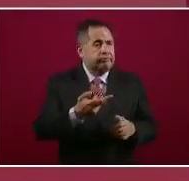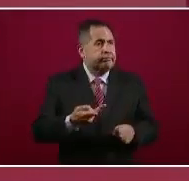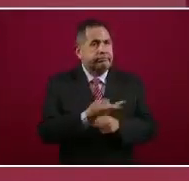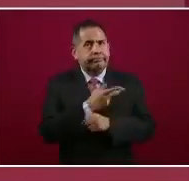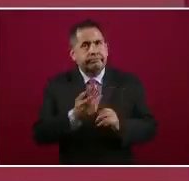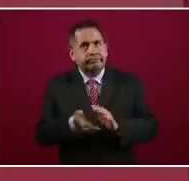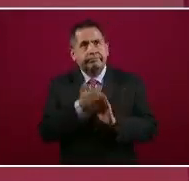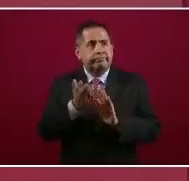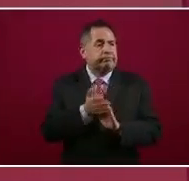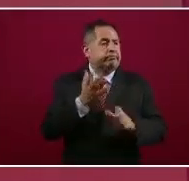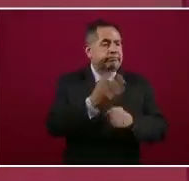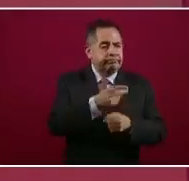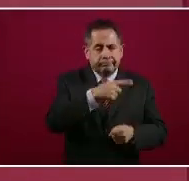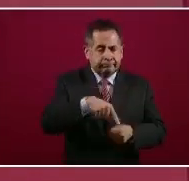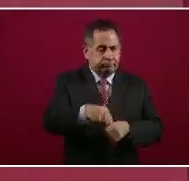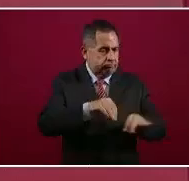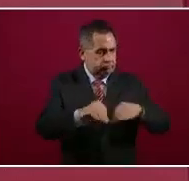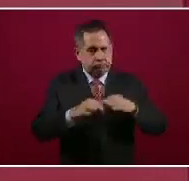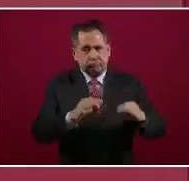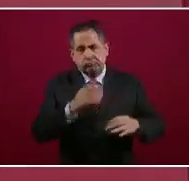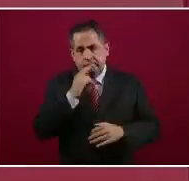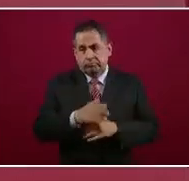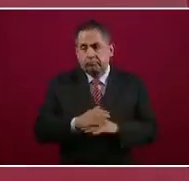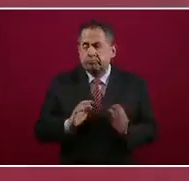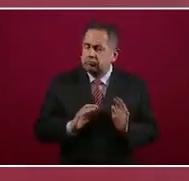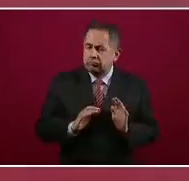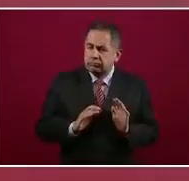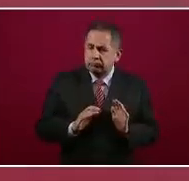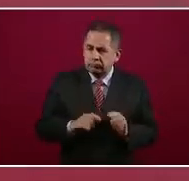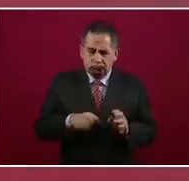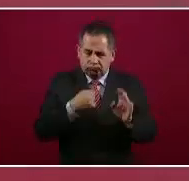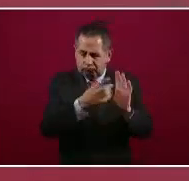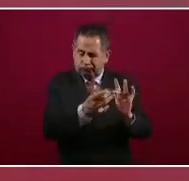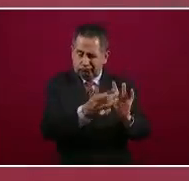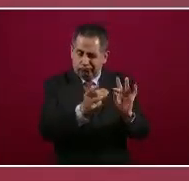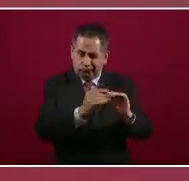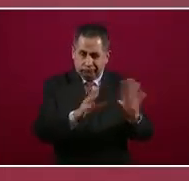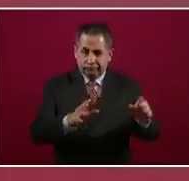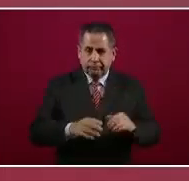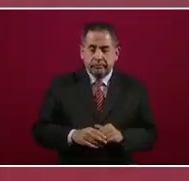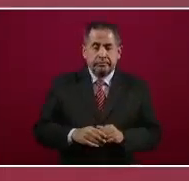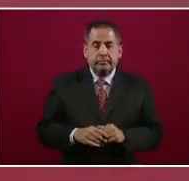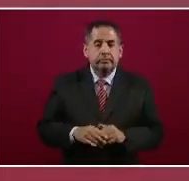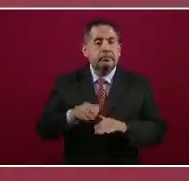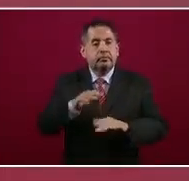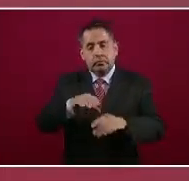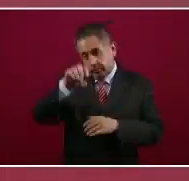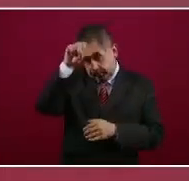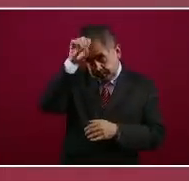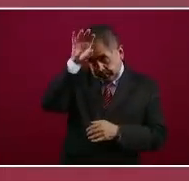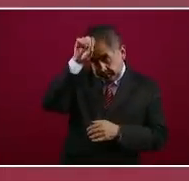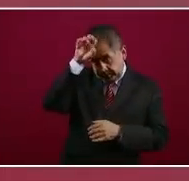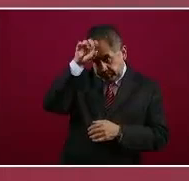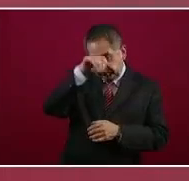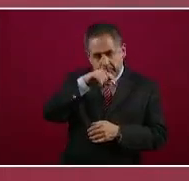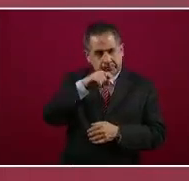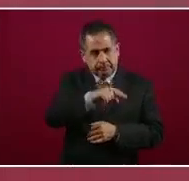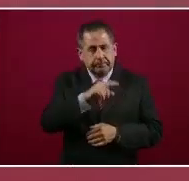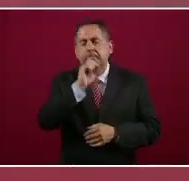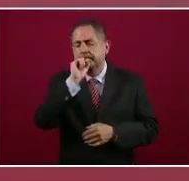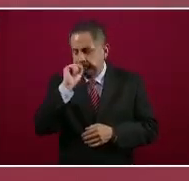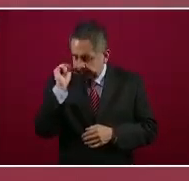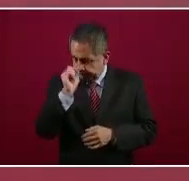las condiciones de vida y de trabajo eso te lo explico así en el caso de la minería estamos